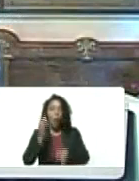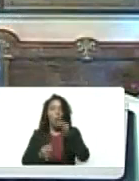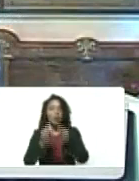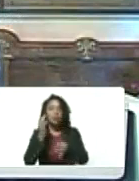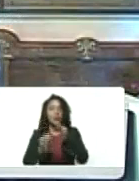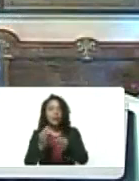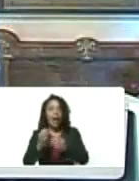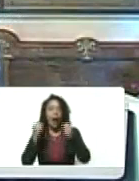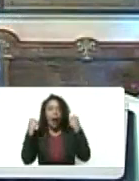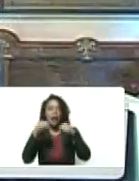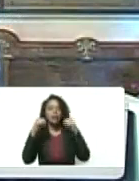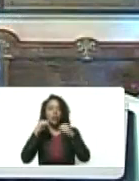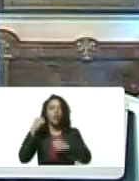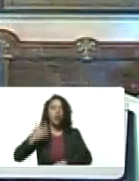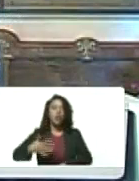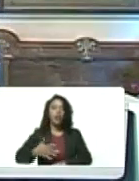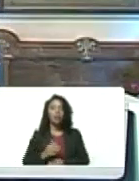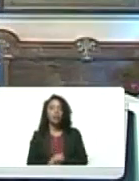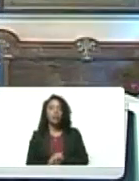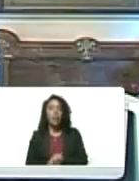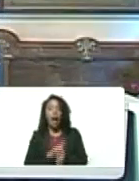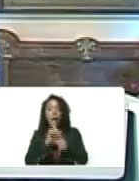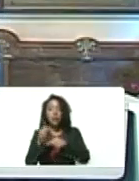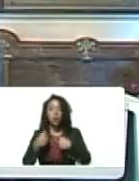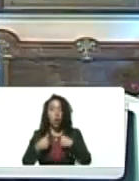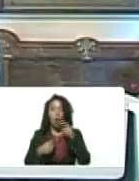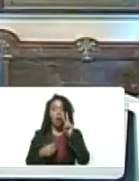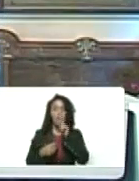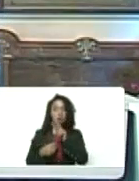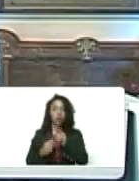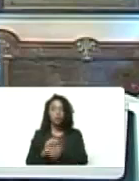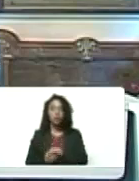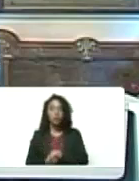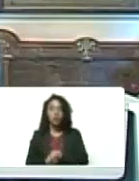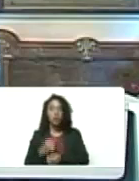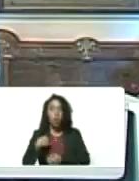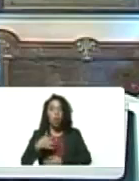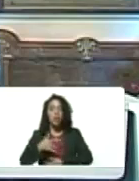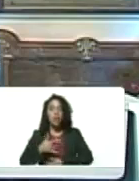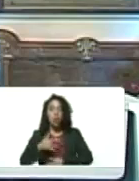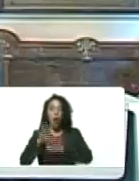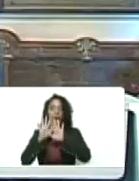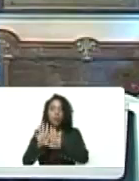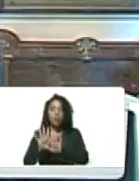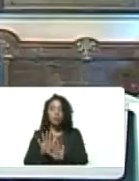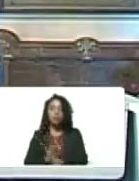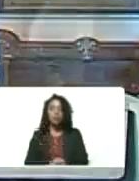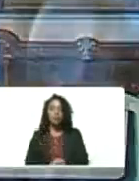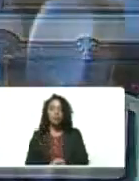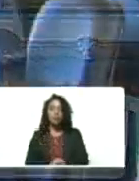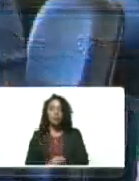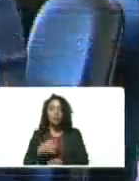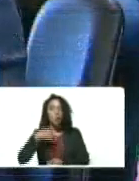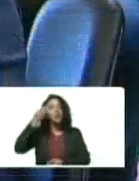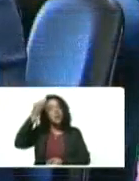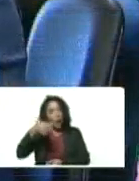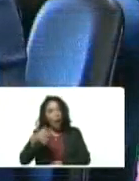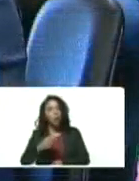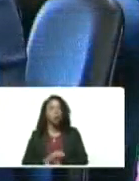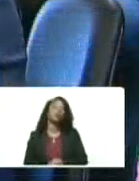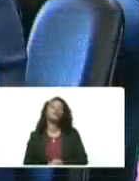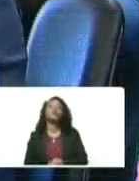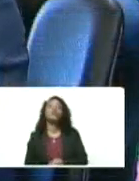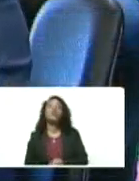en el ejercicio de los derechos así lo veo así lo siento así lo creo